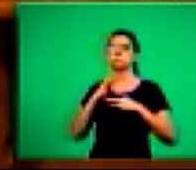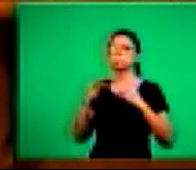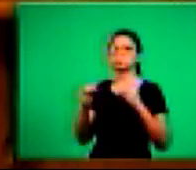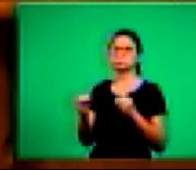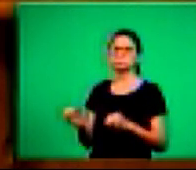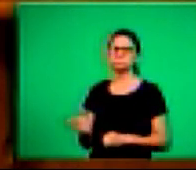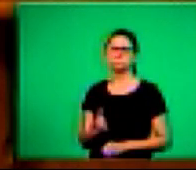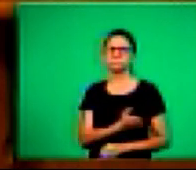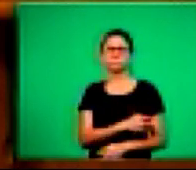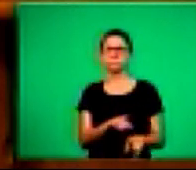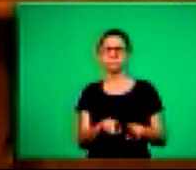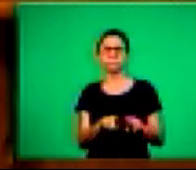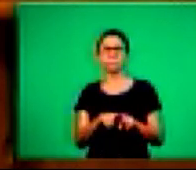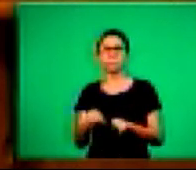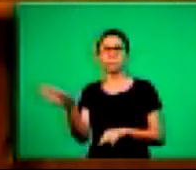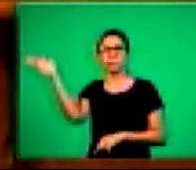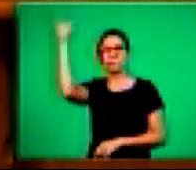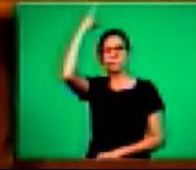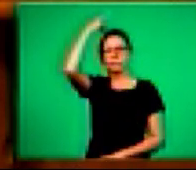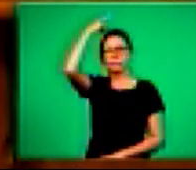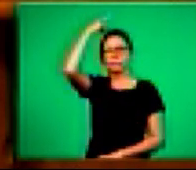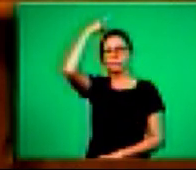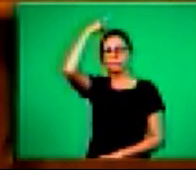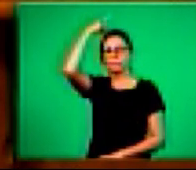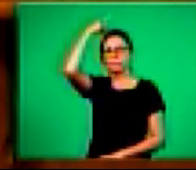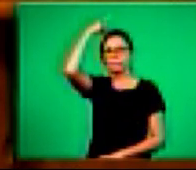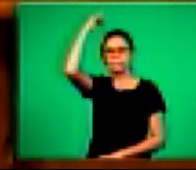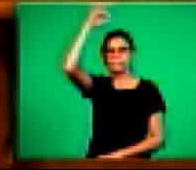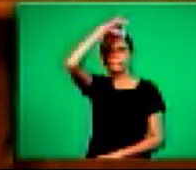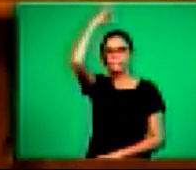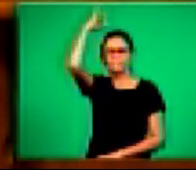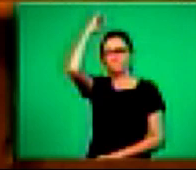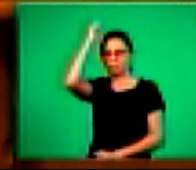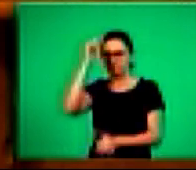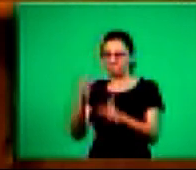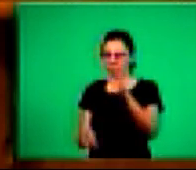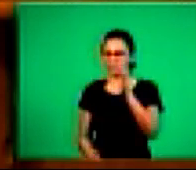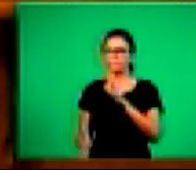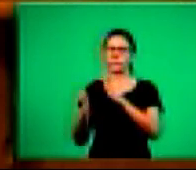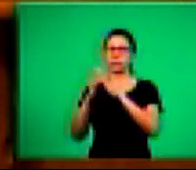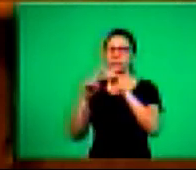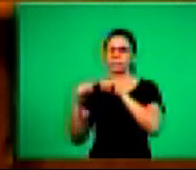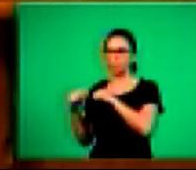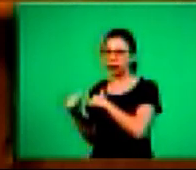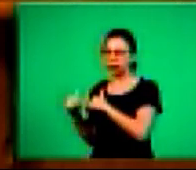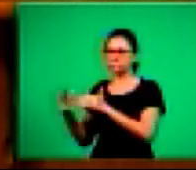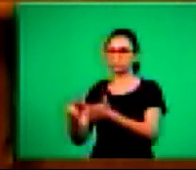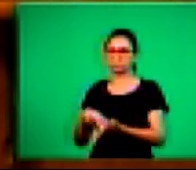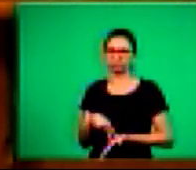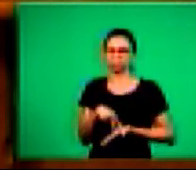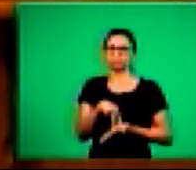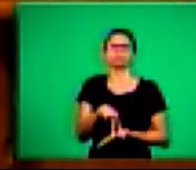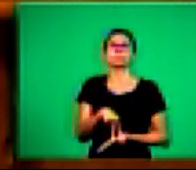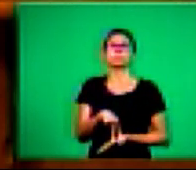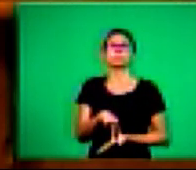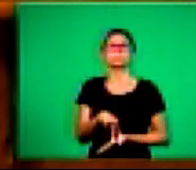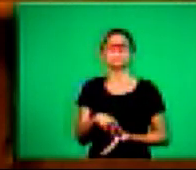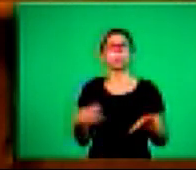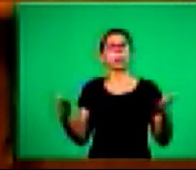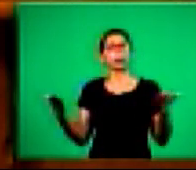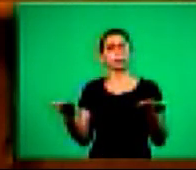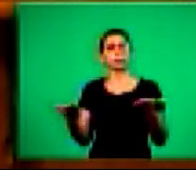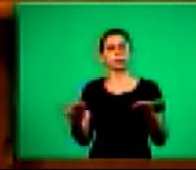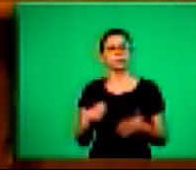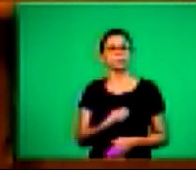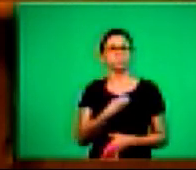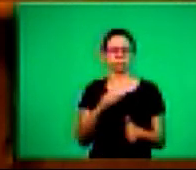derramado el espíritu santo para que la iglesia se estableciese en el mundo ahora estamos viviendo